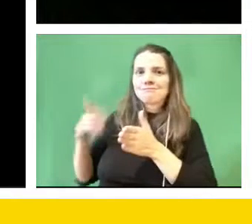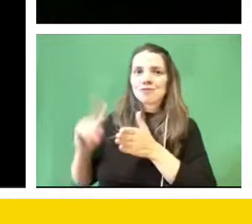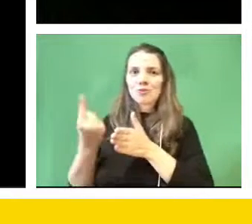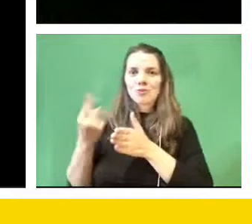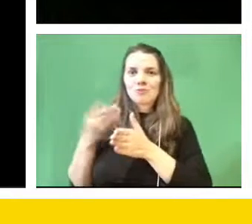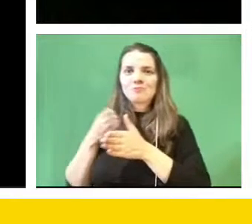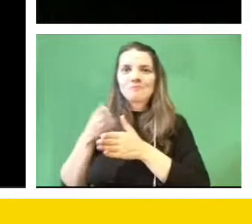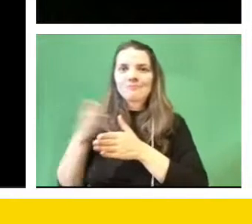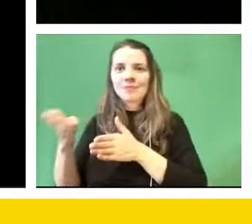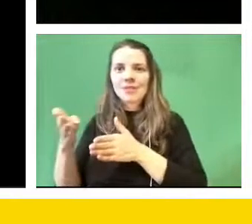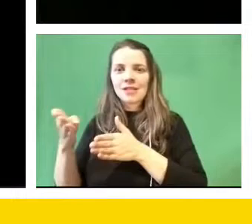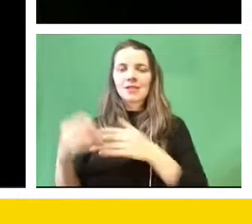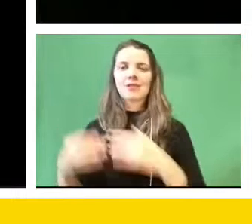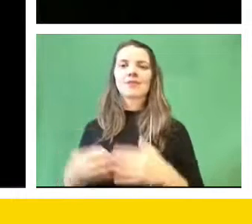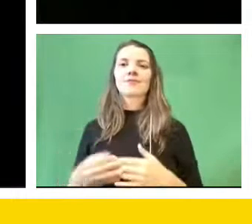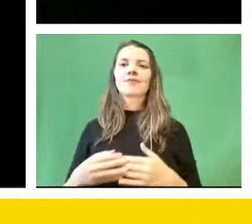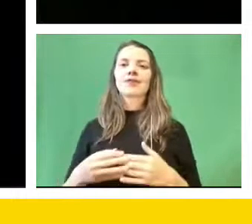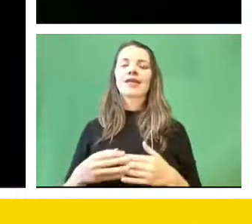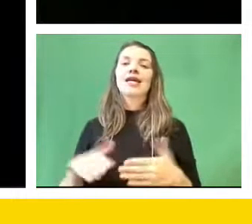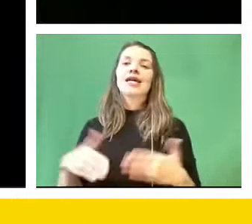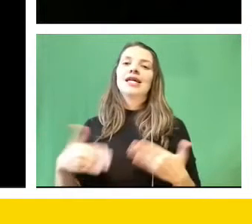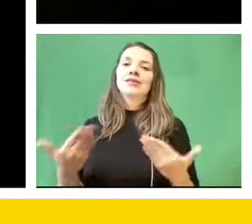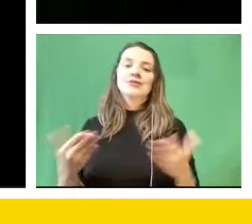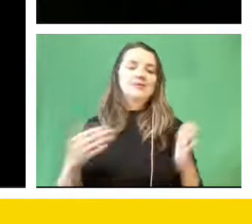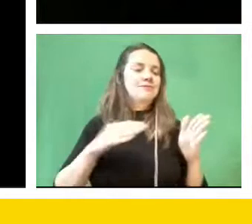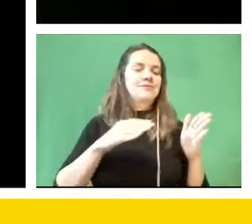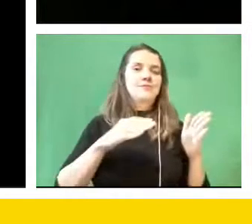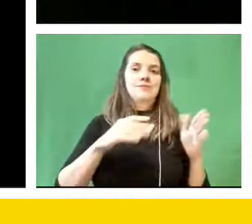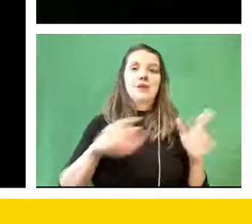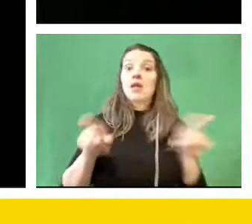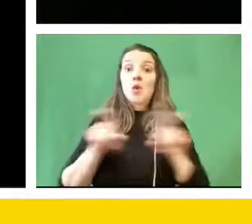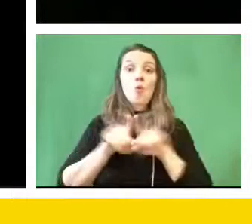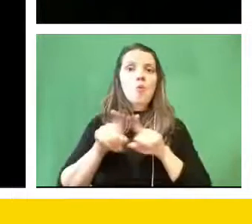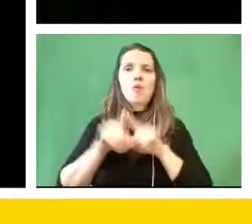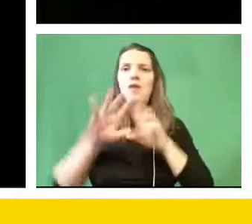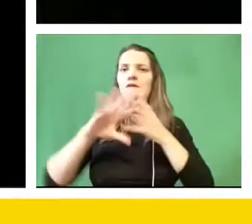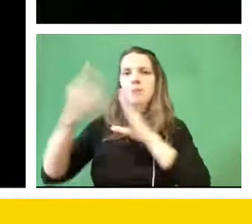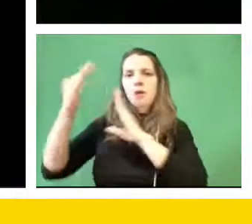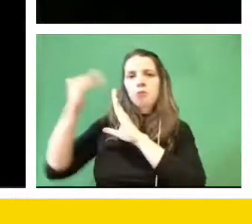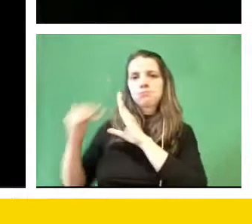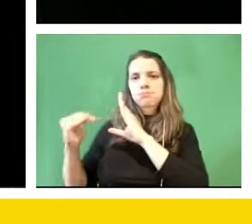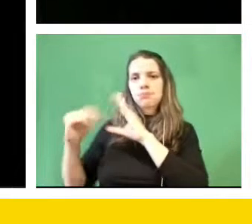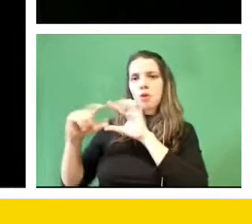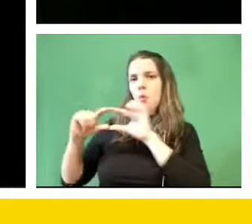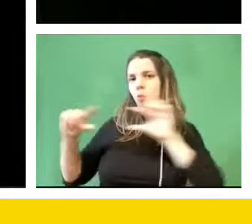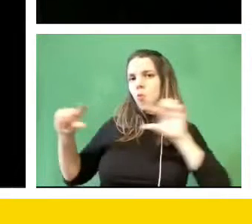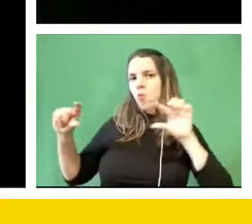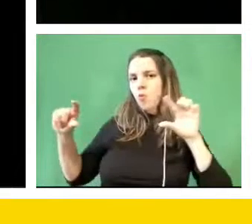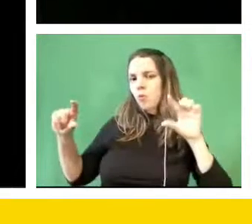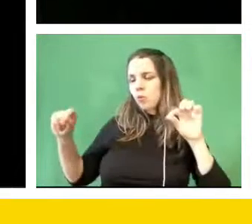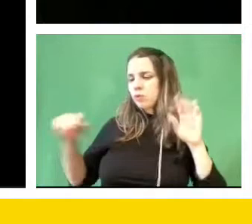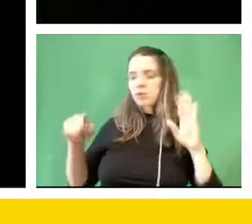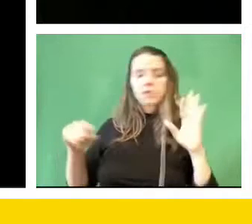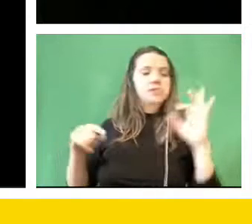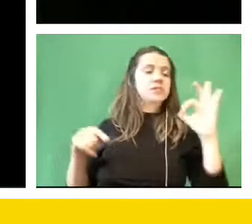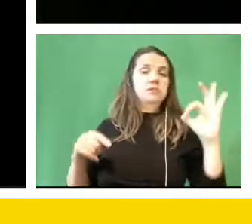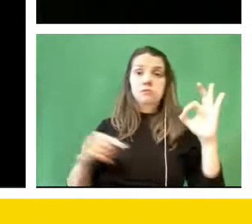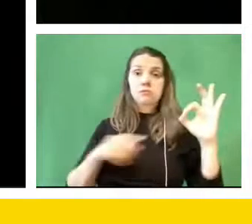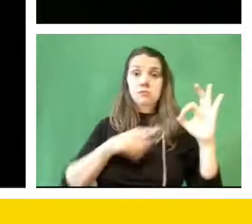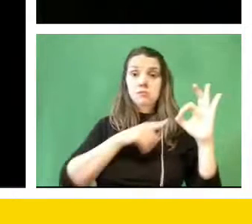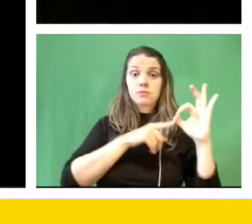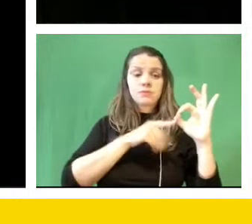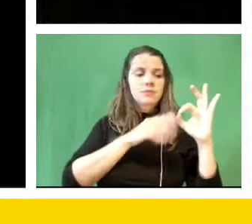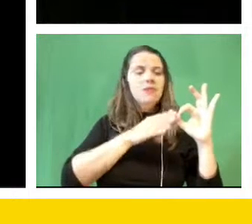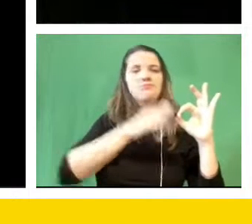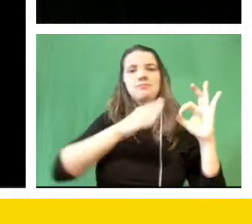teníamos calificaciones negativas que iban igualmente desde la indiferencia con su valor cero, y